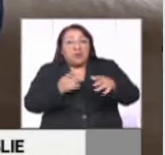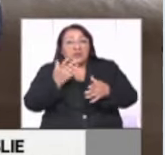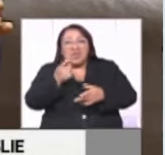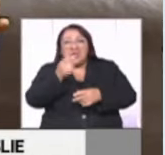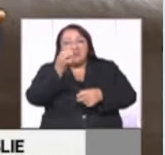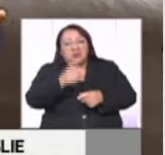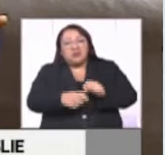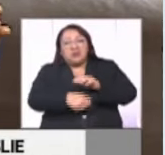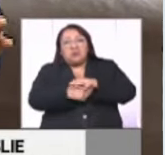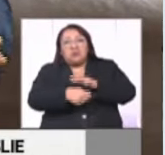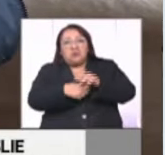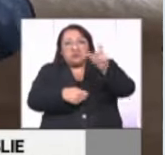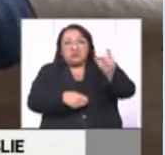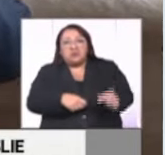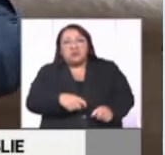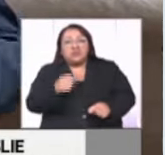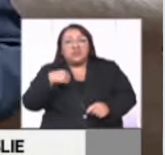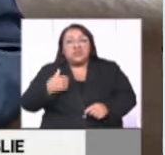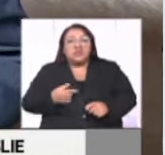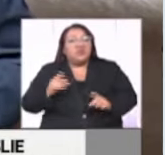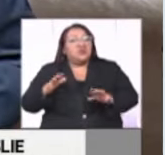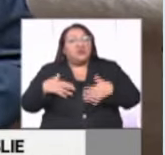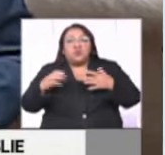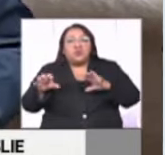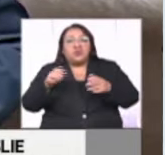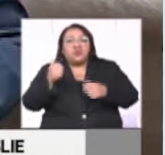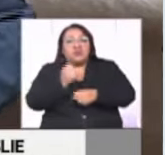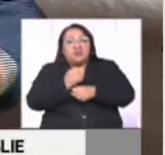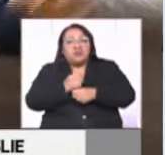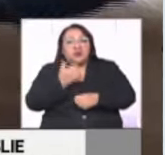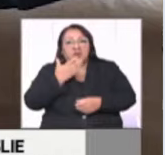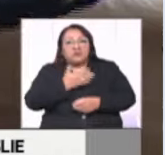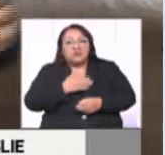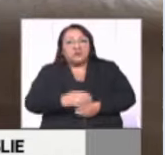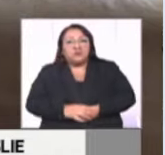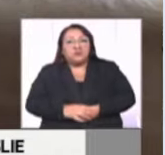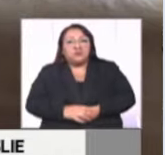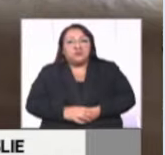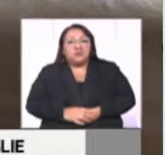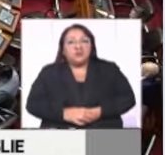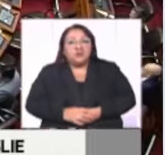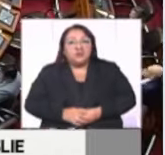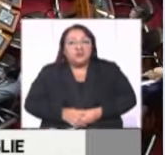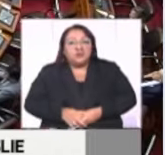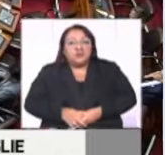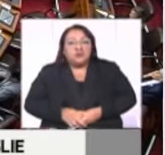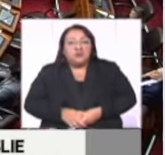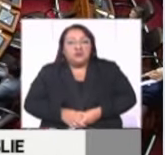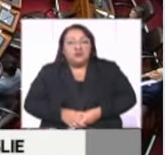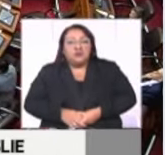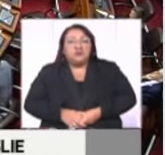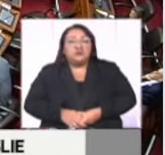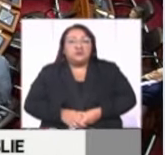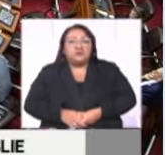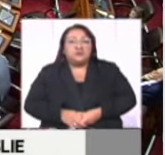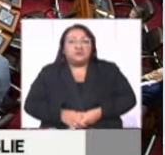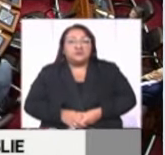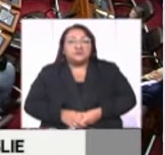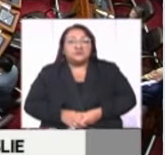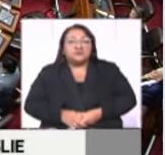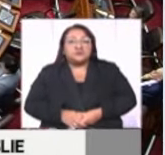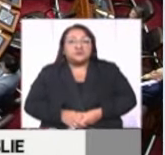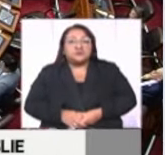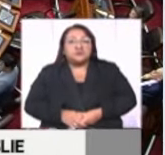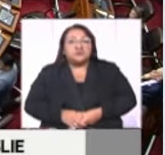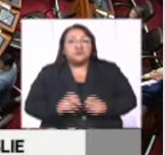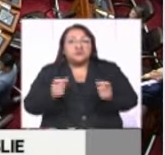aparte de ser corrupta, que quede claro, es una señora incapaz. Muchas gracias, presidente. Gracias, congresista. Tiene uso la palabra la congresista